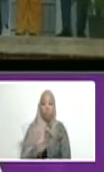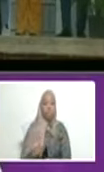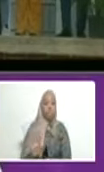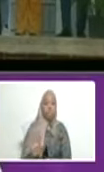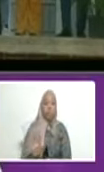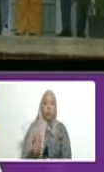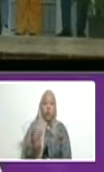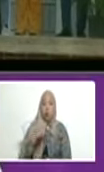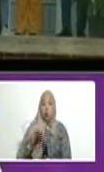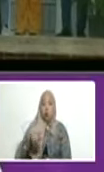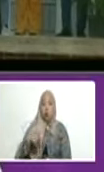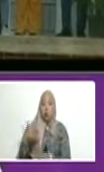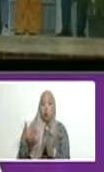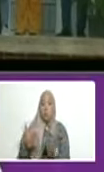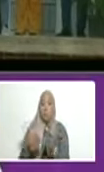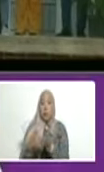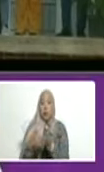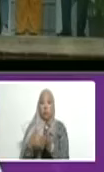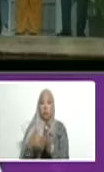detuvimos,